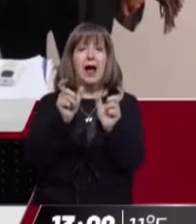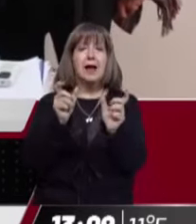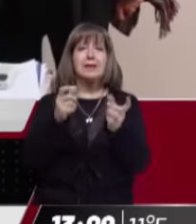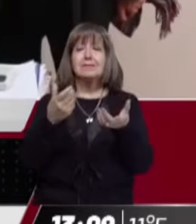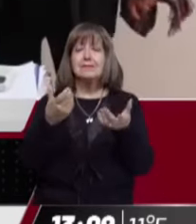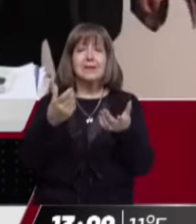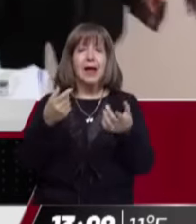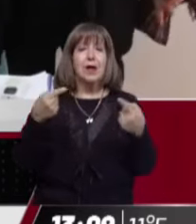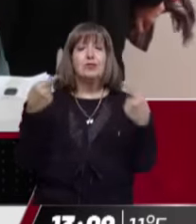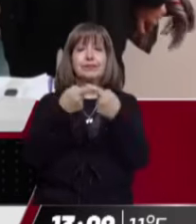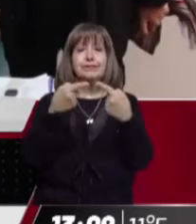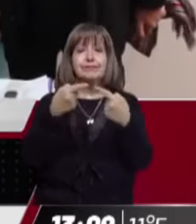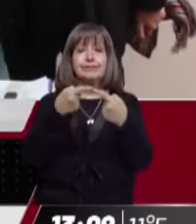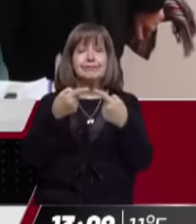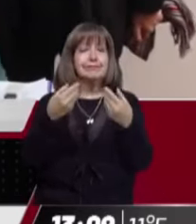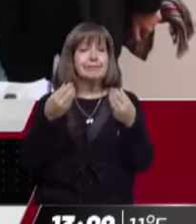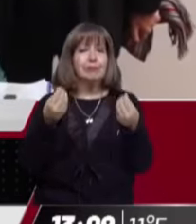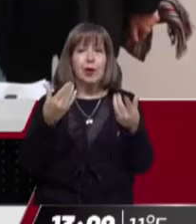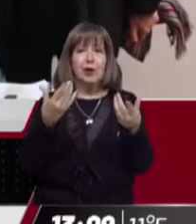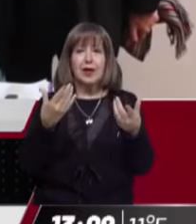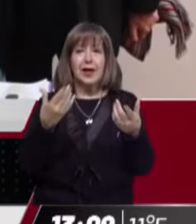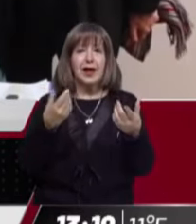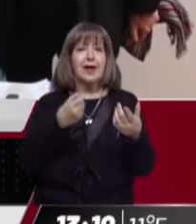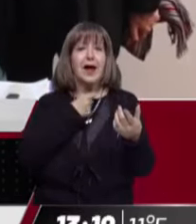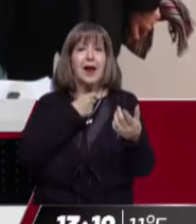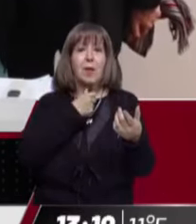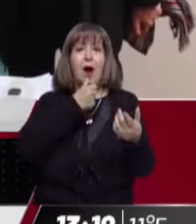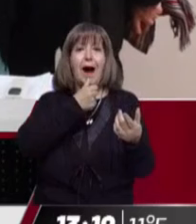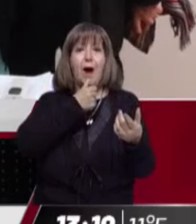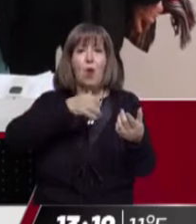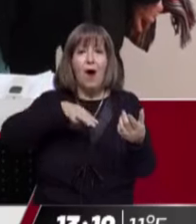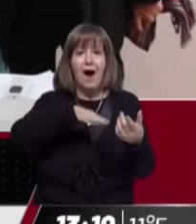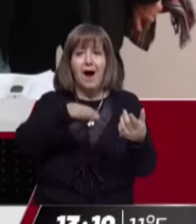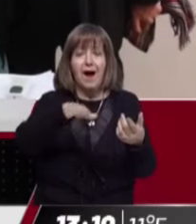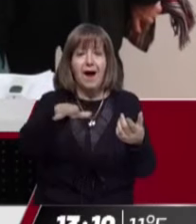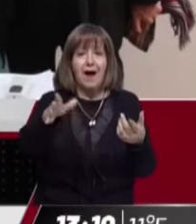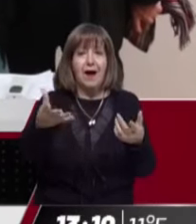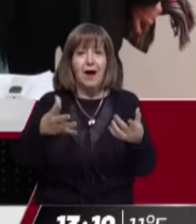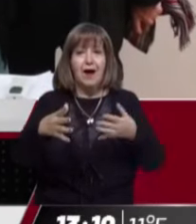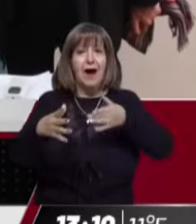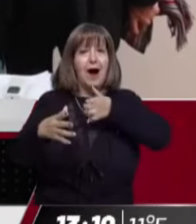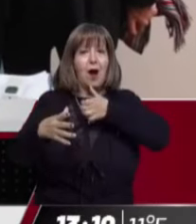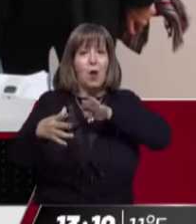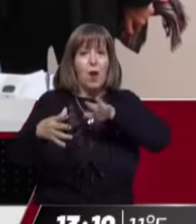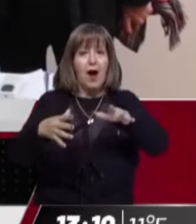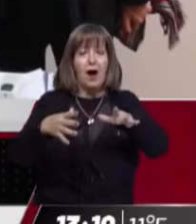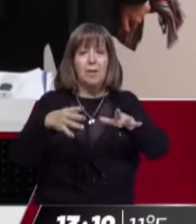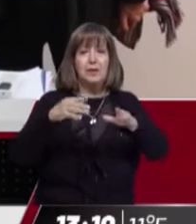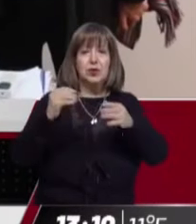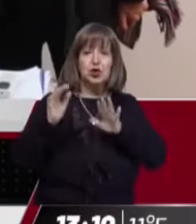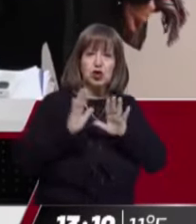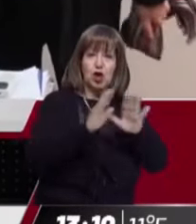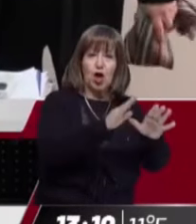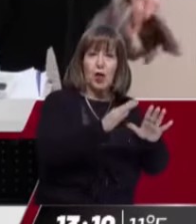la cual lo que estamos buscando son los mecanismos y las formas para